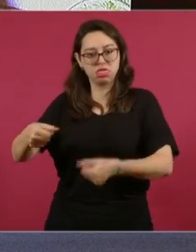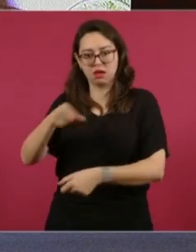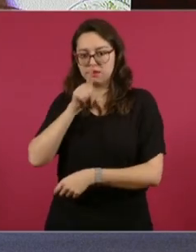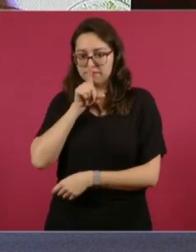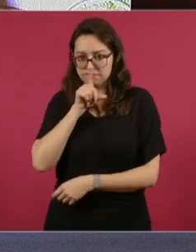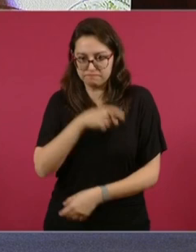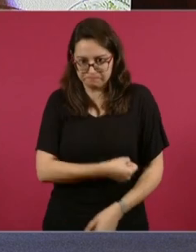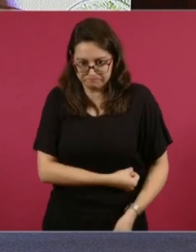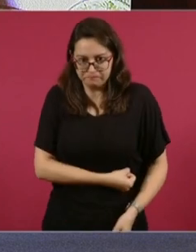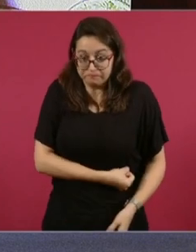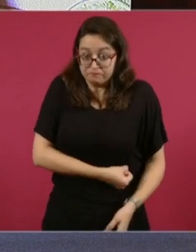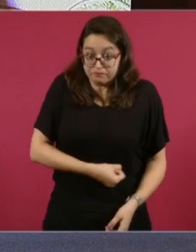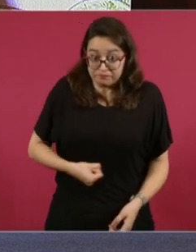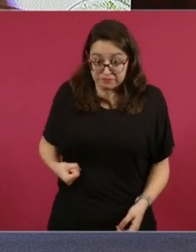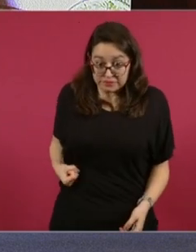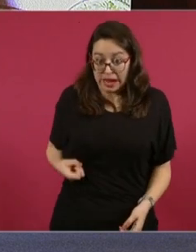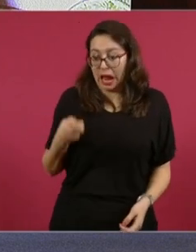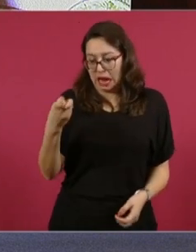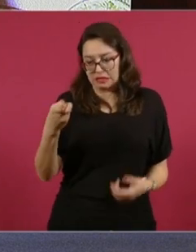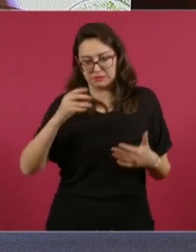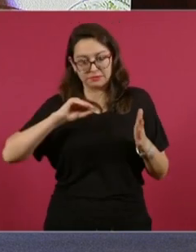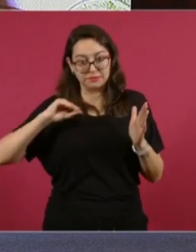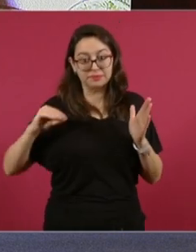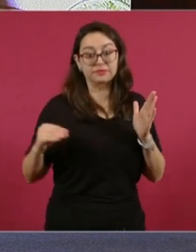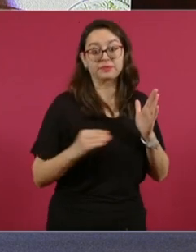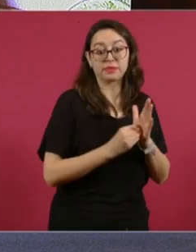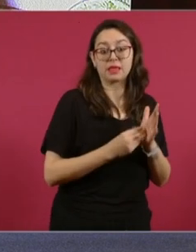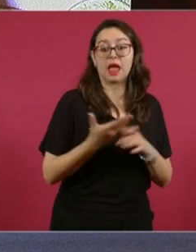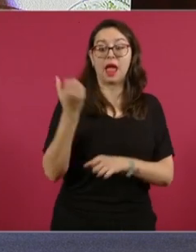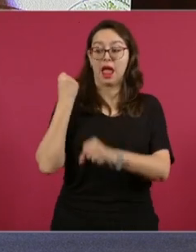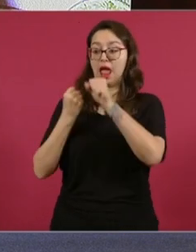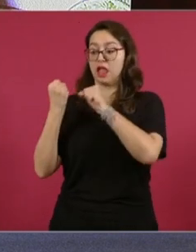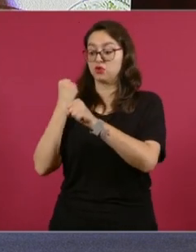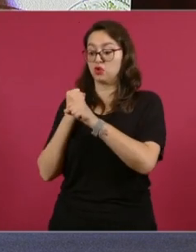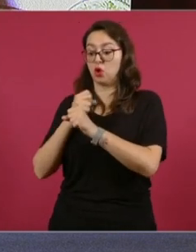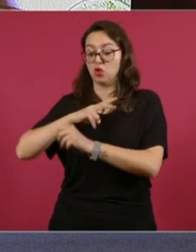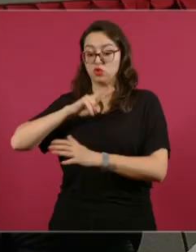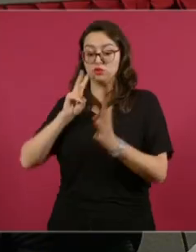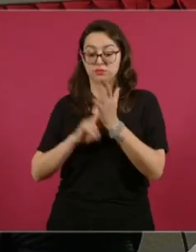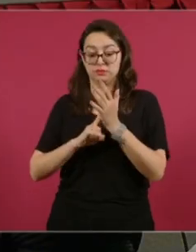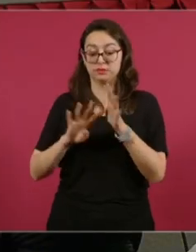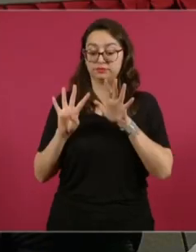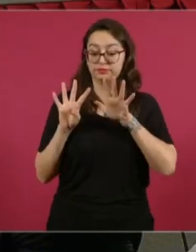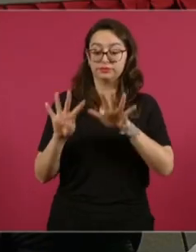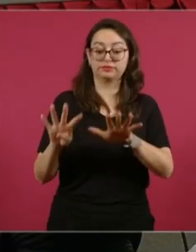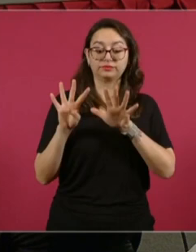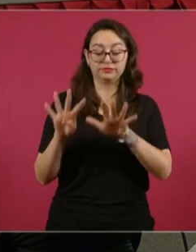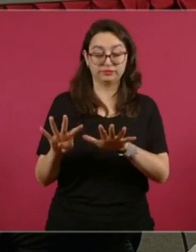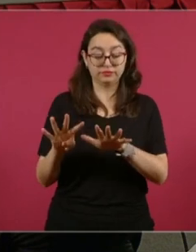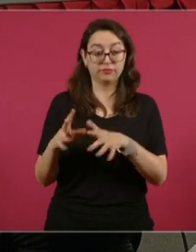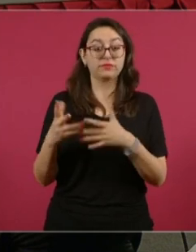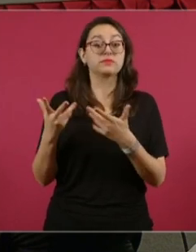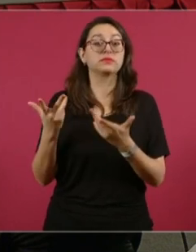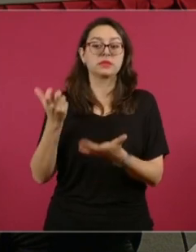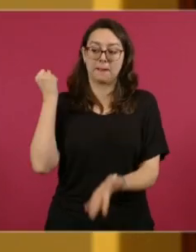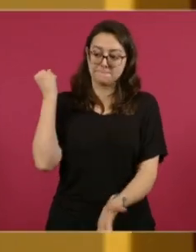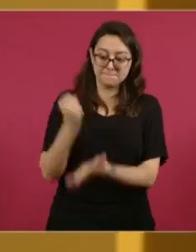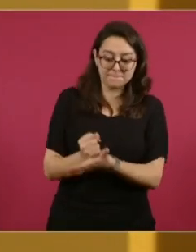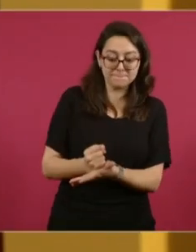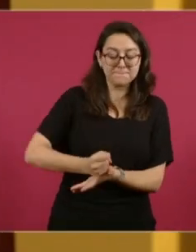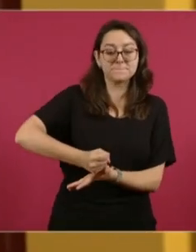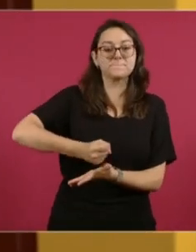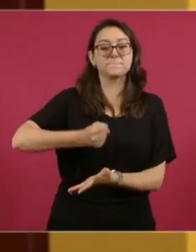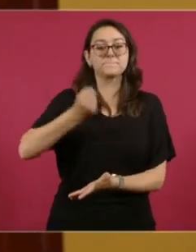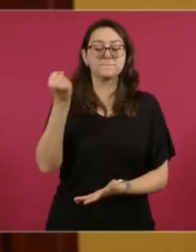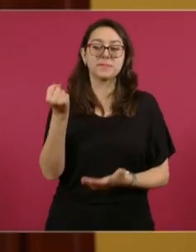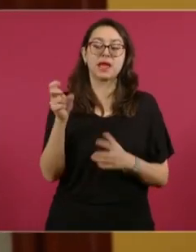2019 se aprobó la Ley Federal de Austeridad Republicana, que ha permitido liberar muchísimos fondos porque se